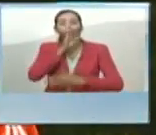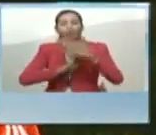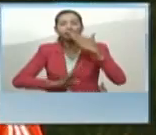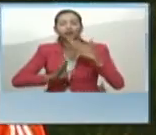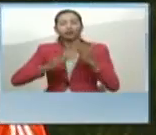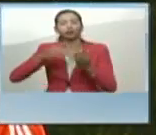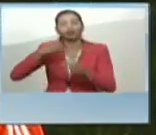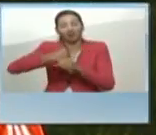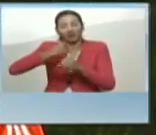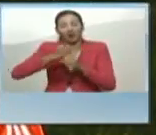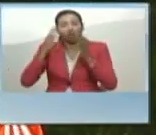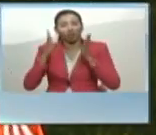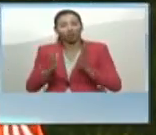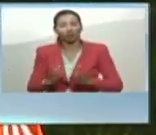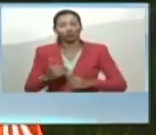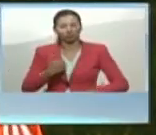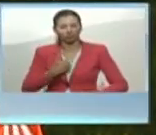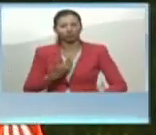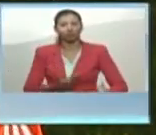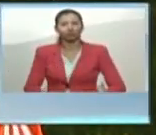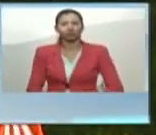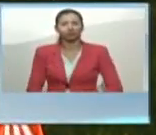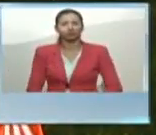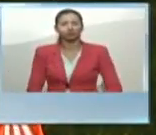Yo tengo